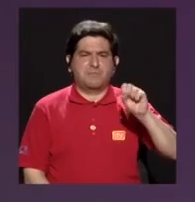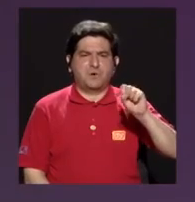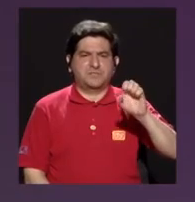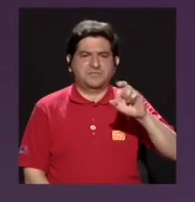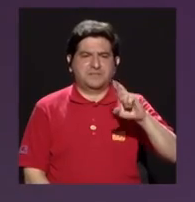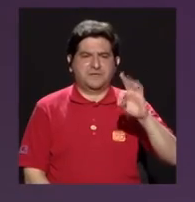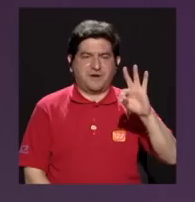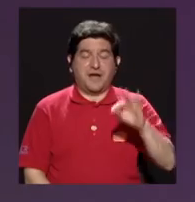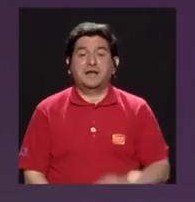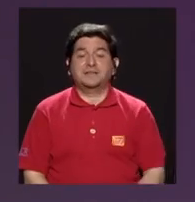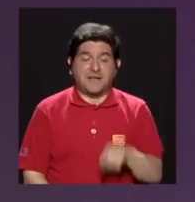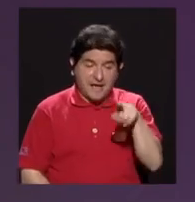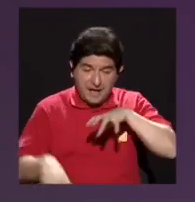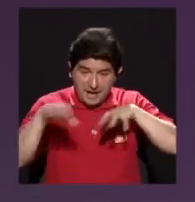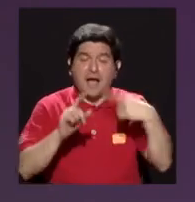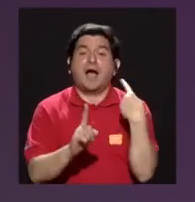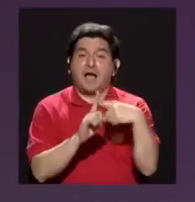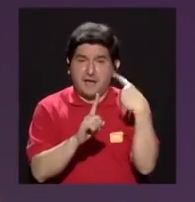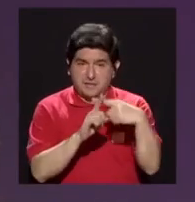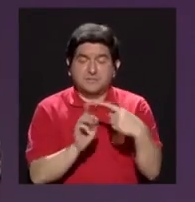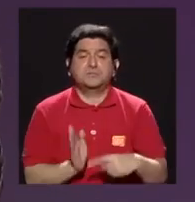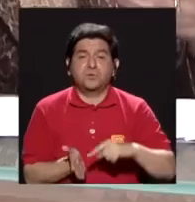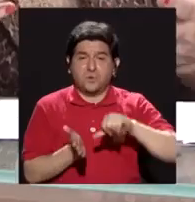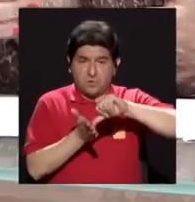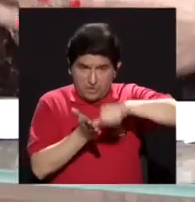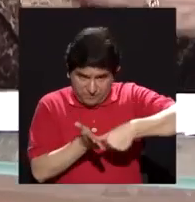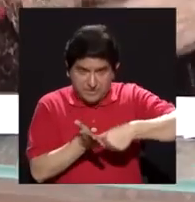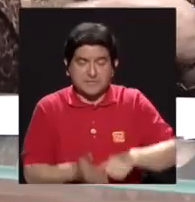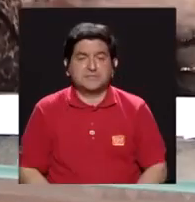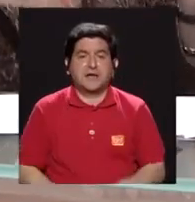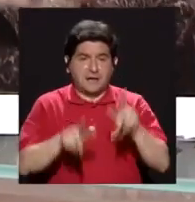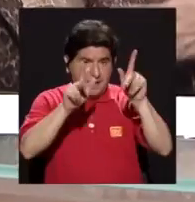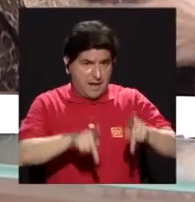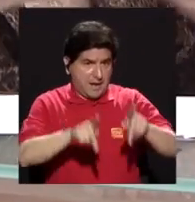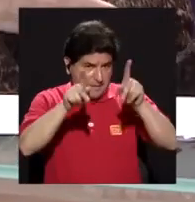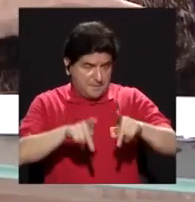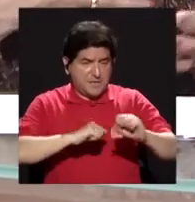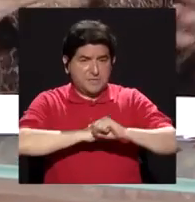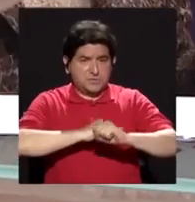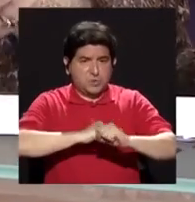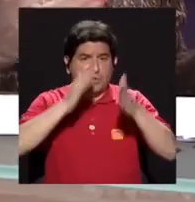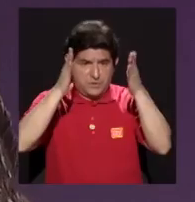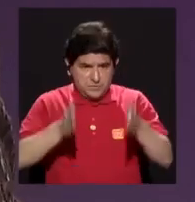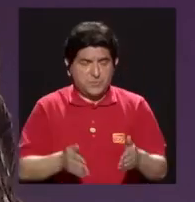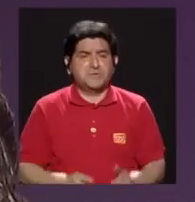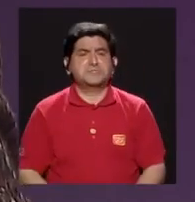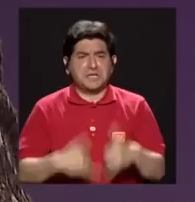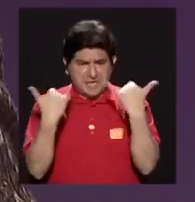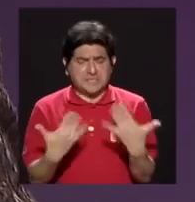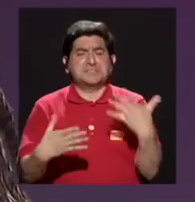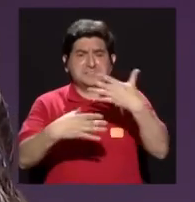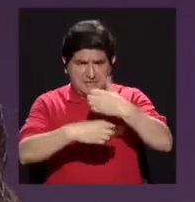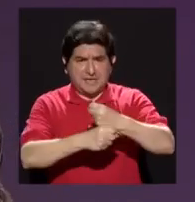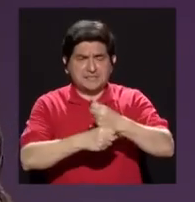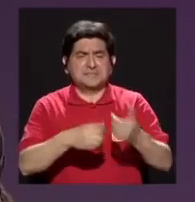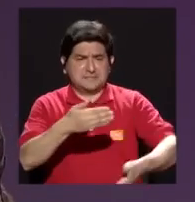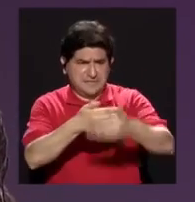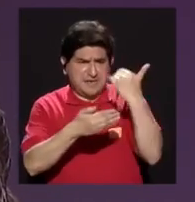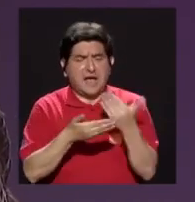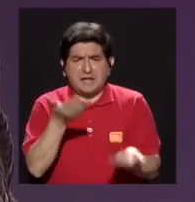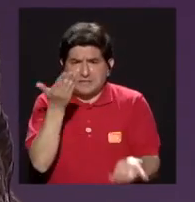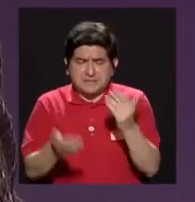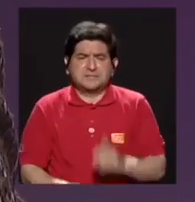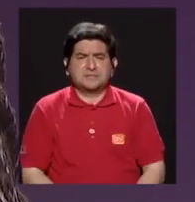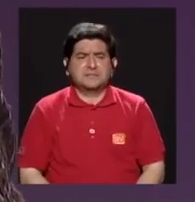serie de acciones positivas de resaltar a aquellos anunciantes de todas maneras y se ha hecho entre los medios de publicidad que pueden